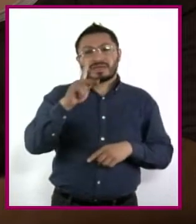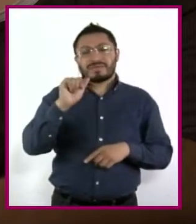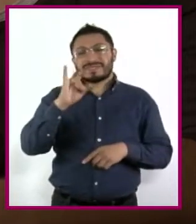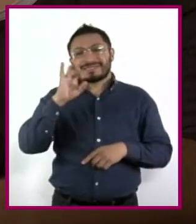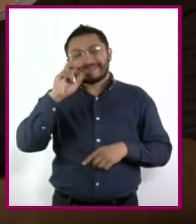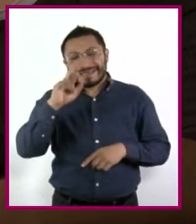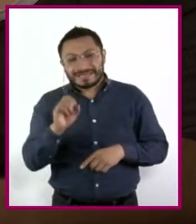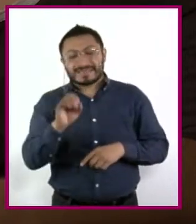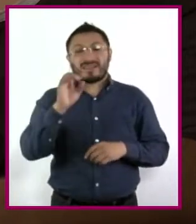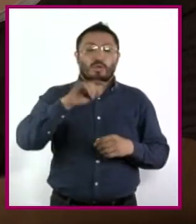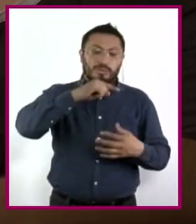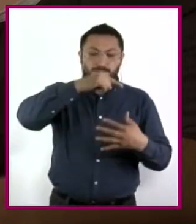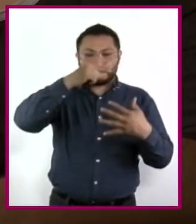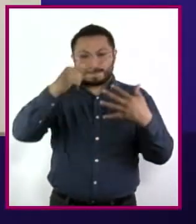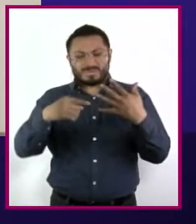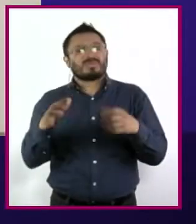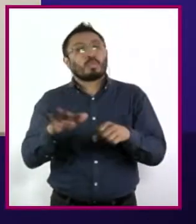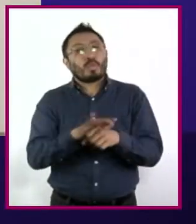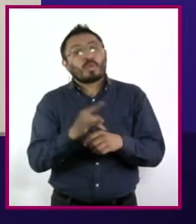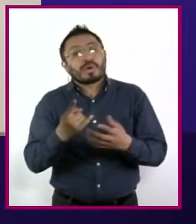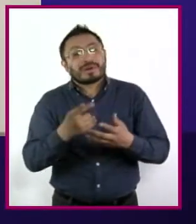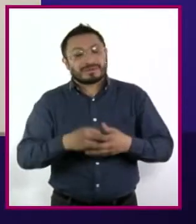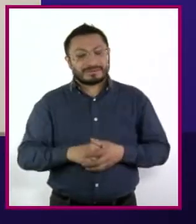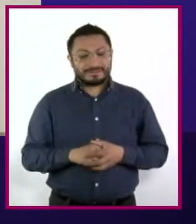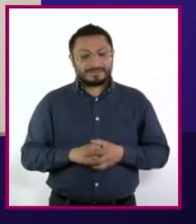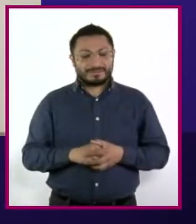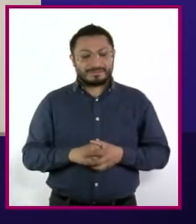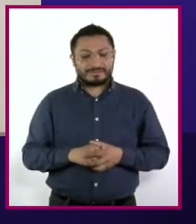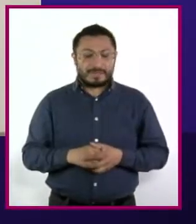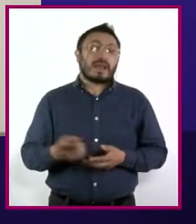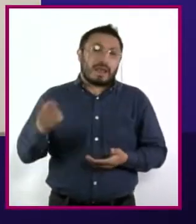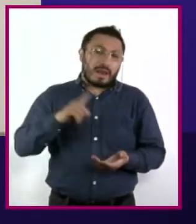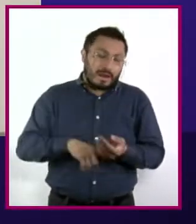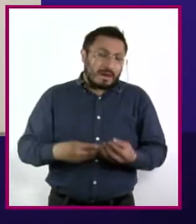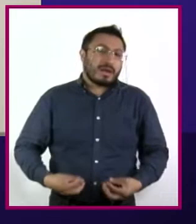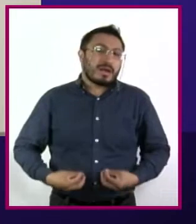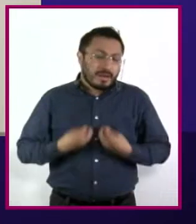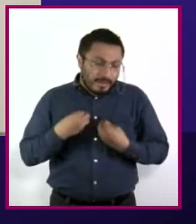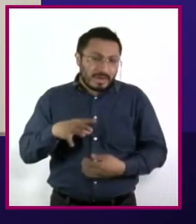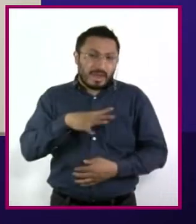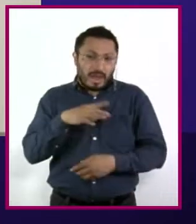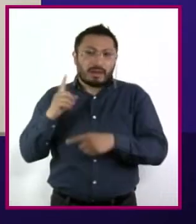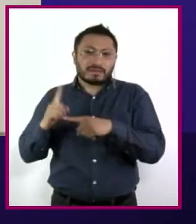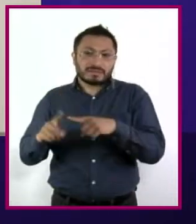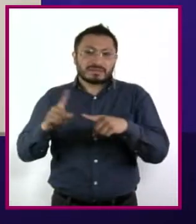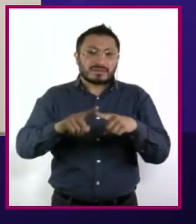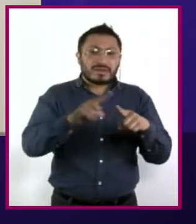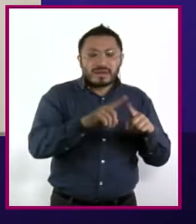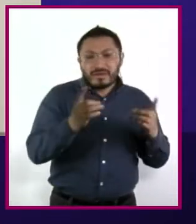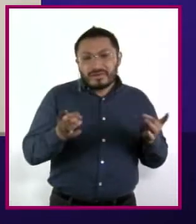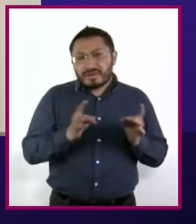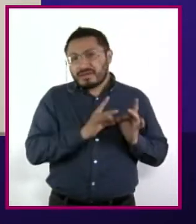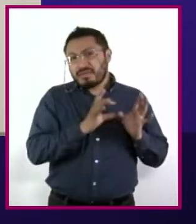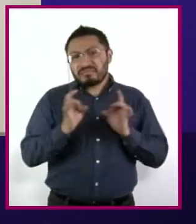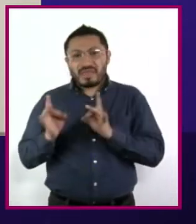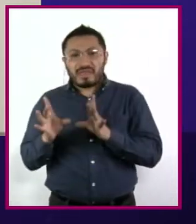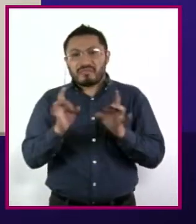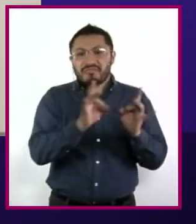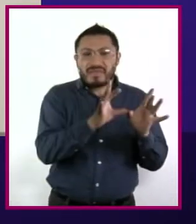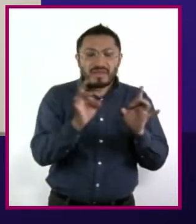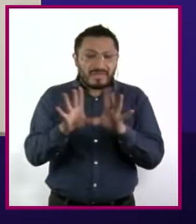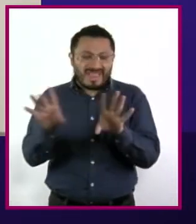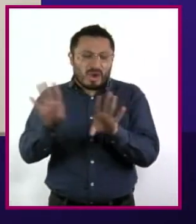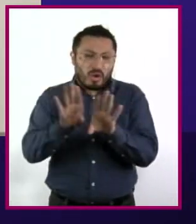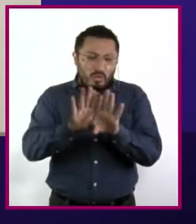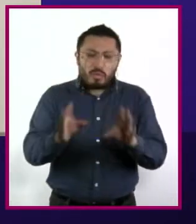placenteras, aflictivas o constructivas? Y bueno, pues en la vida tenemos diferentes situaciones, diferentes